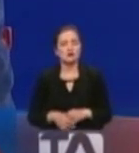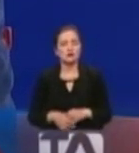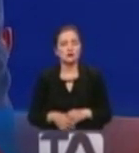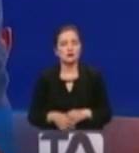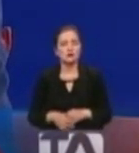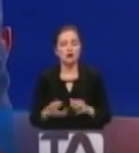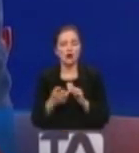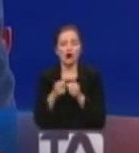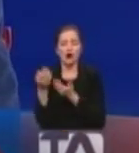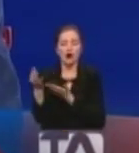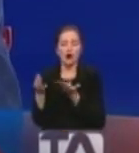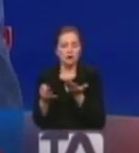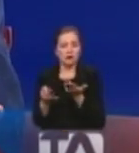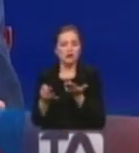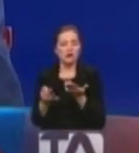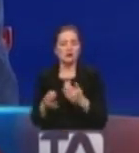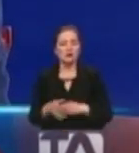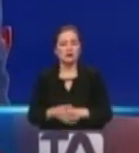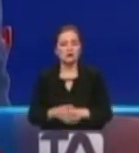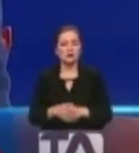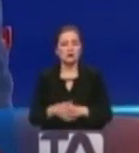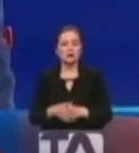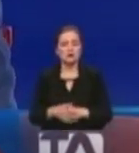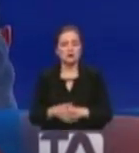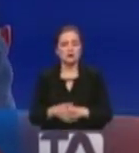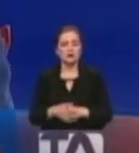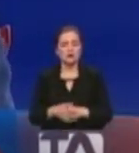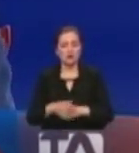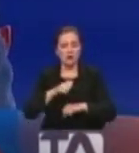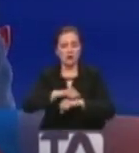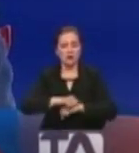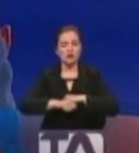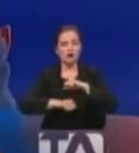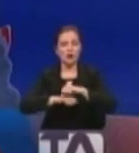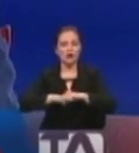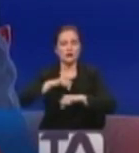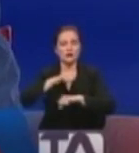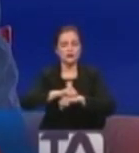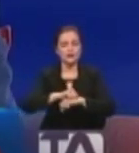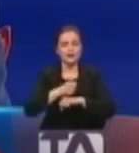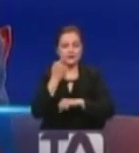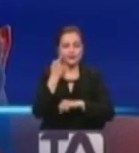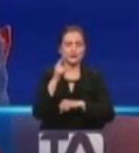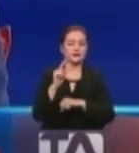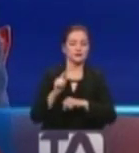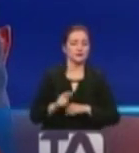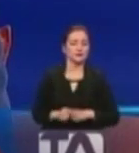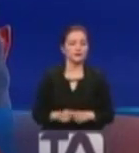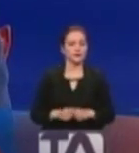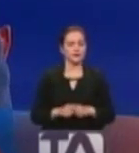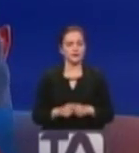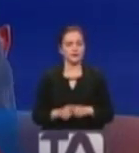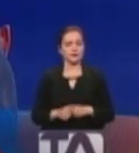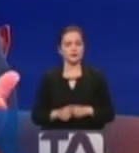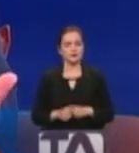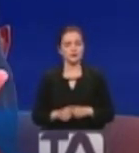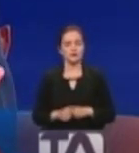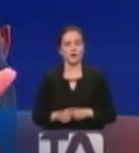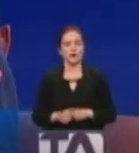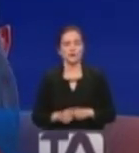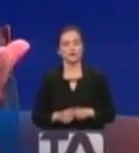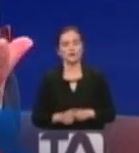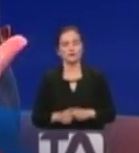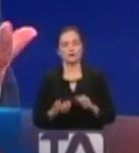hay un problema presupuestario que se expresa, por ejemplo, en una estructura que, si uno ve los grandes elementos,